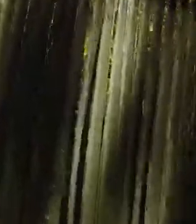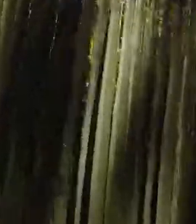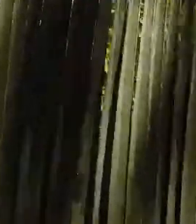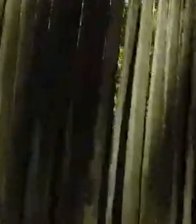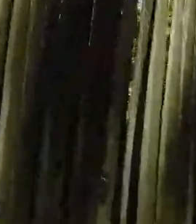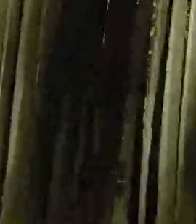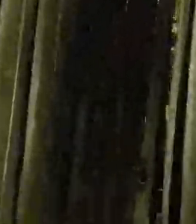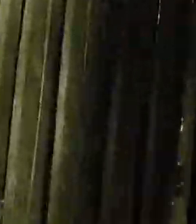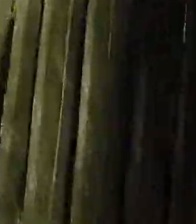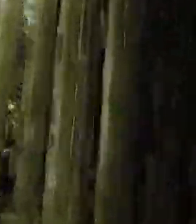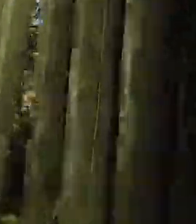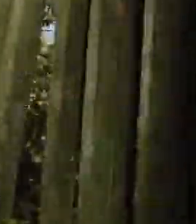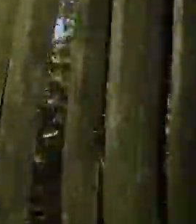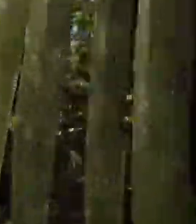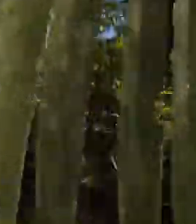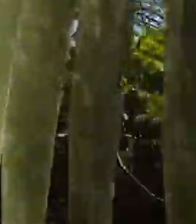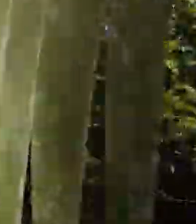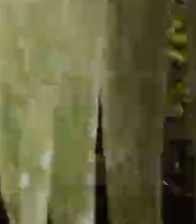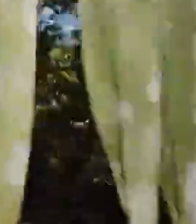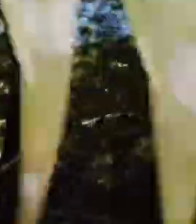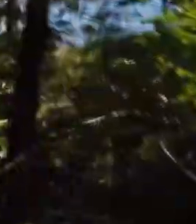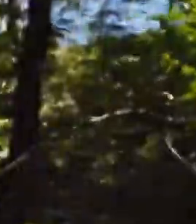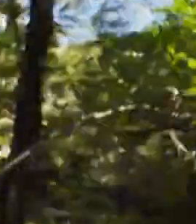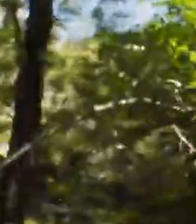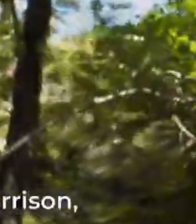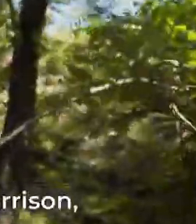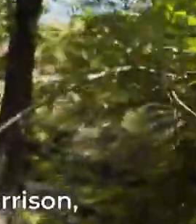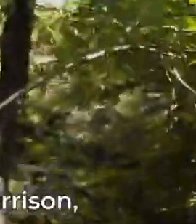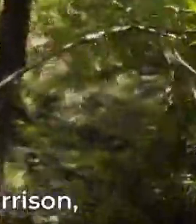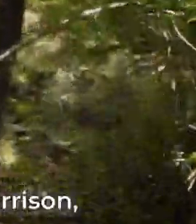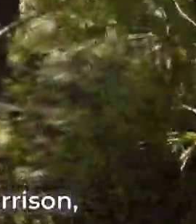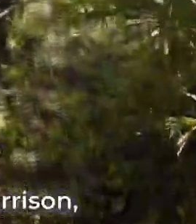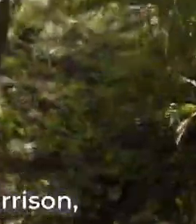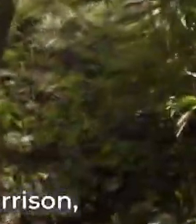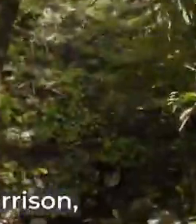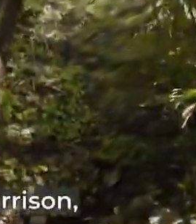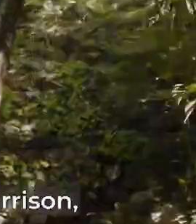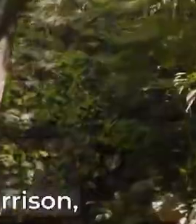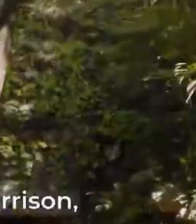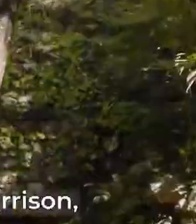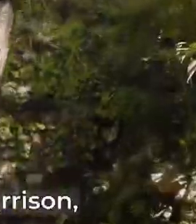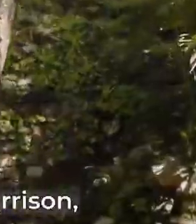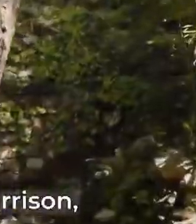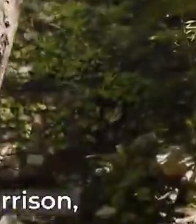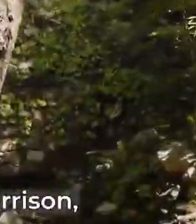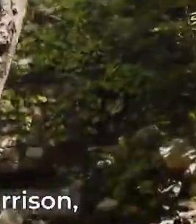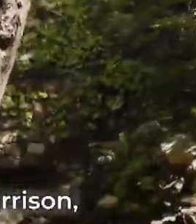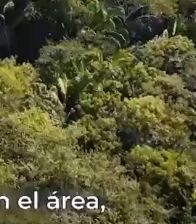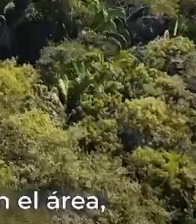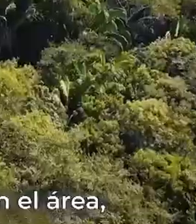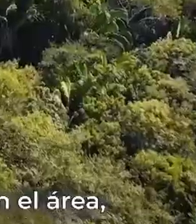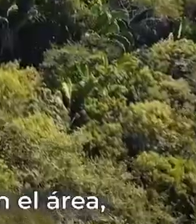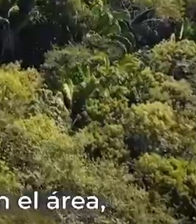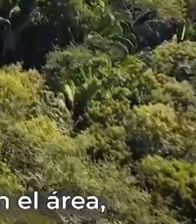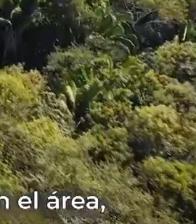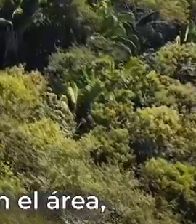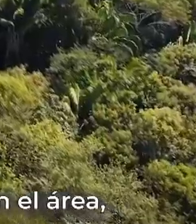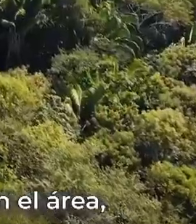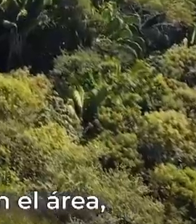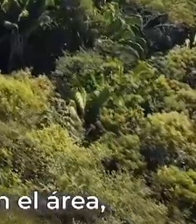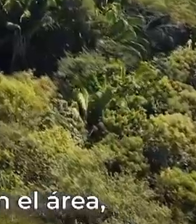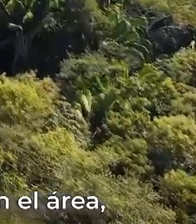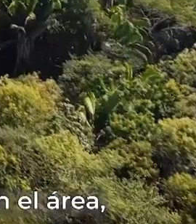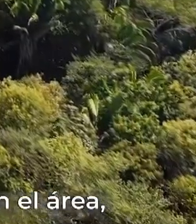El sitio fue descubierto hacia 1972 por el arqueólogo norteamericano Peter Harrison, cuando realizaba vuelos